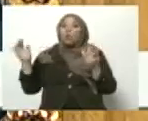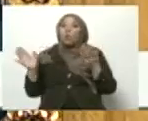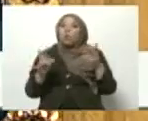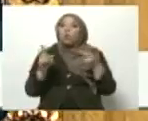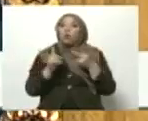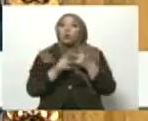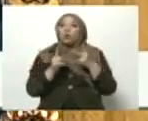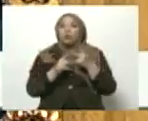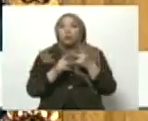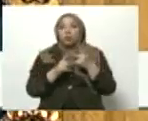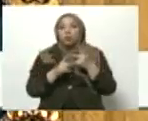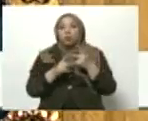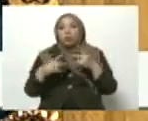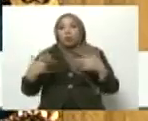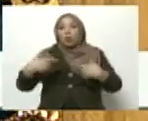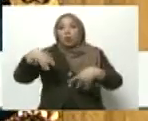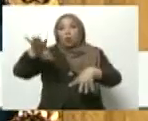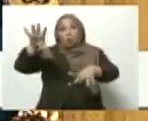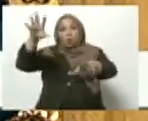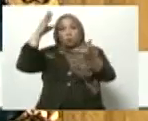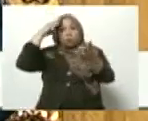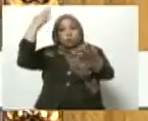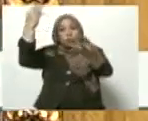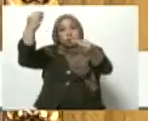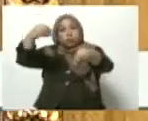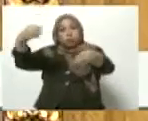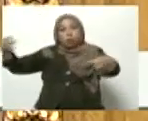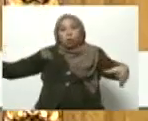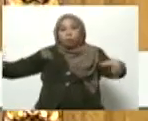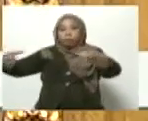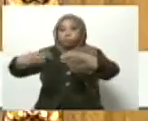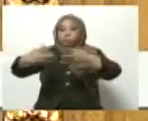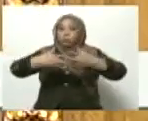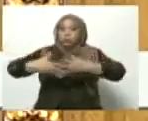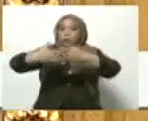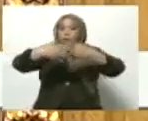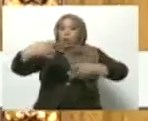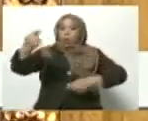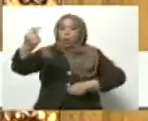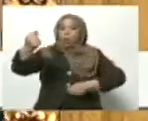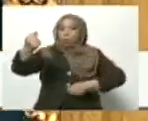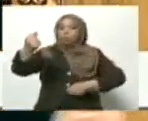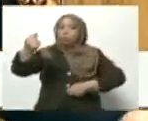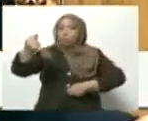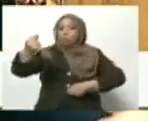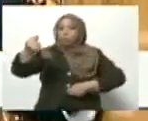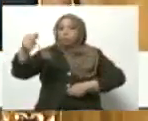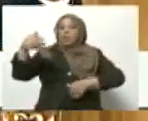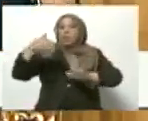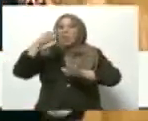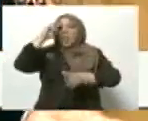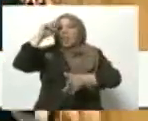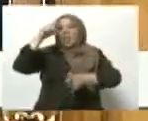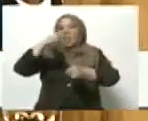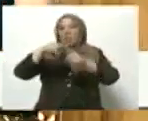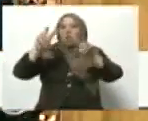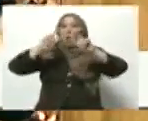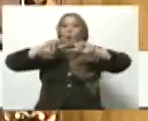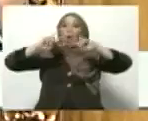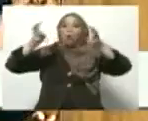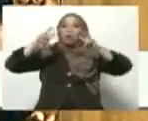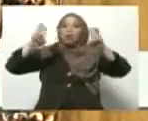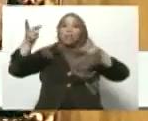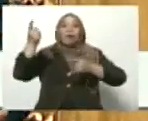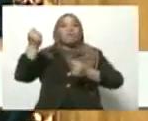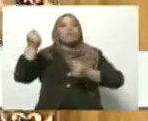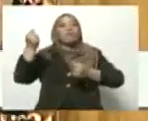una audiencia en el Senado, con el Senado del Congreso de Estados Unidos, sobre Venezuela. Llevaron autobuses